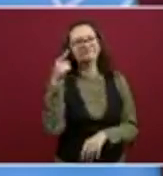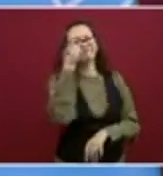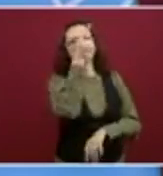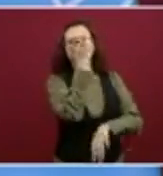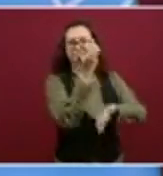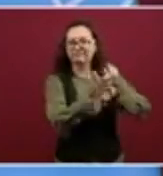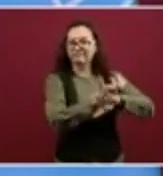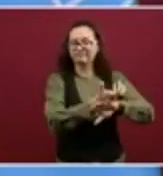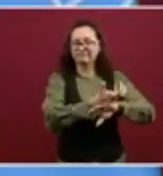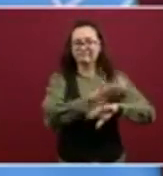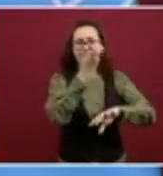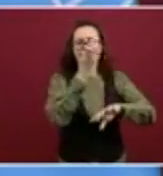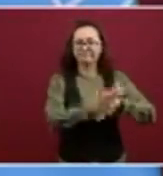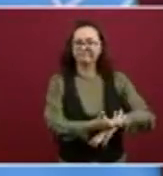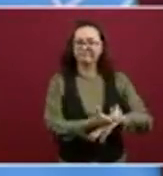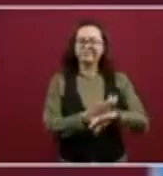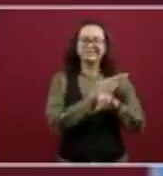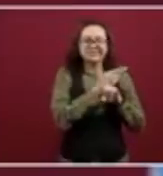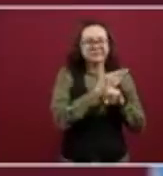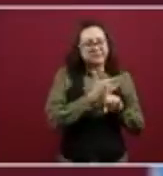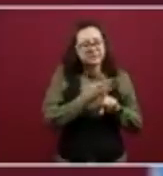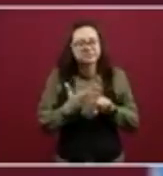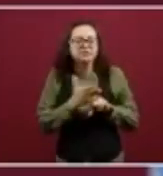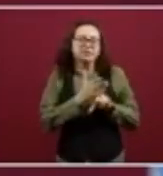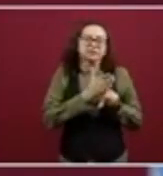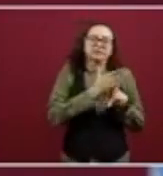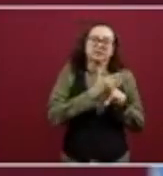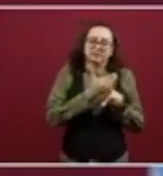para que podamos